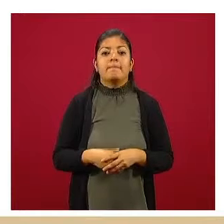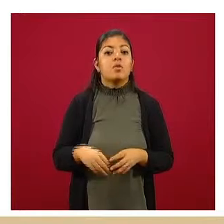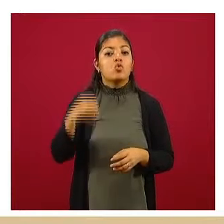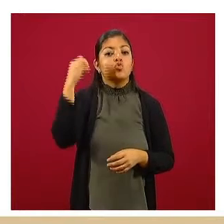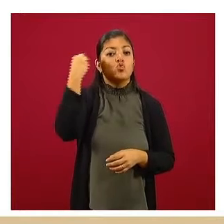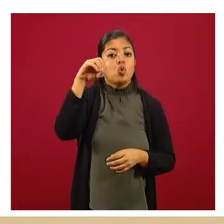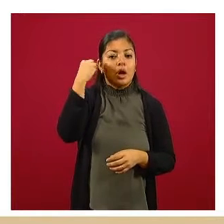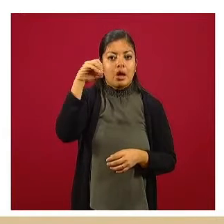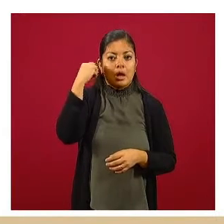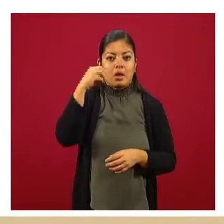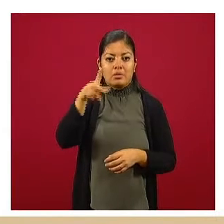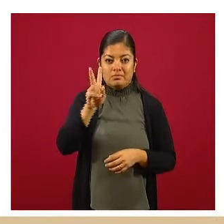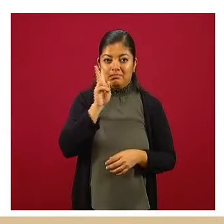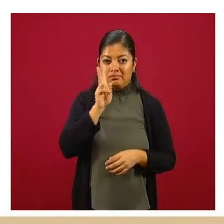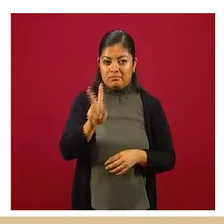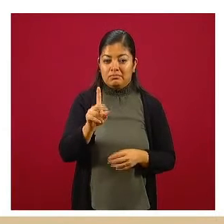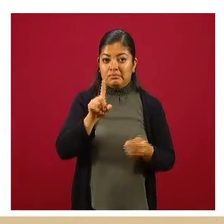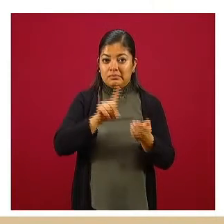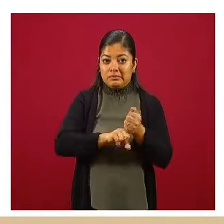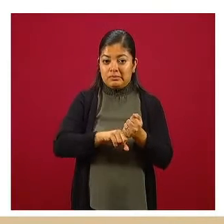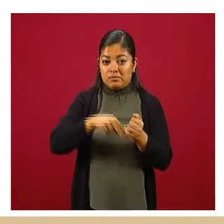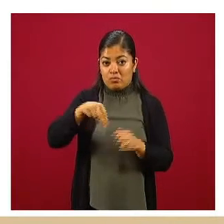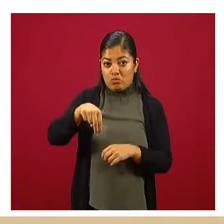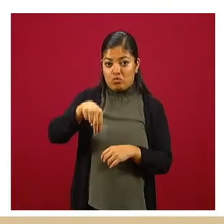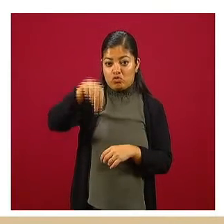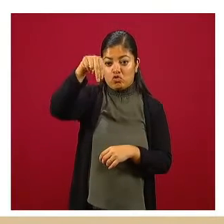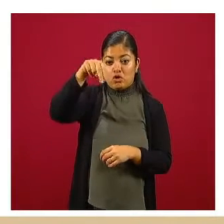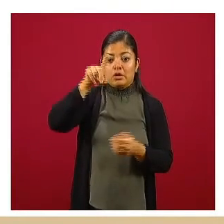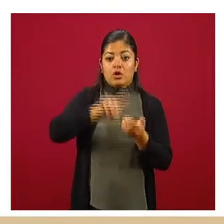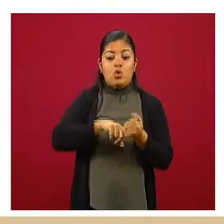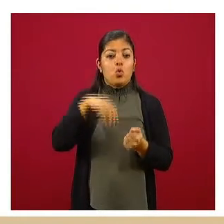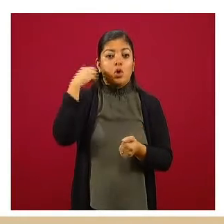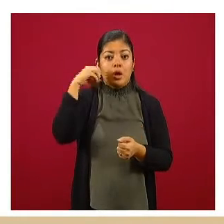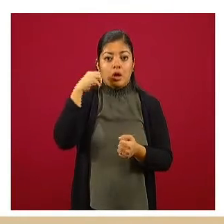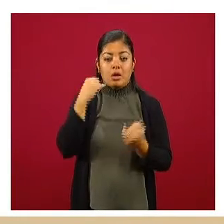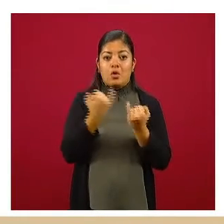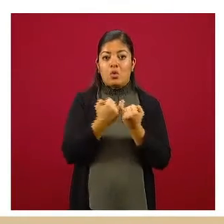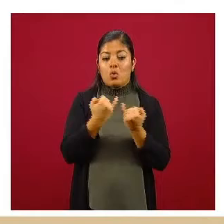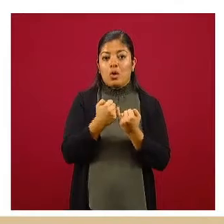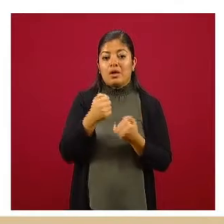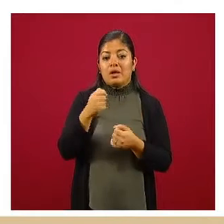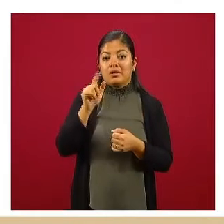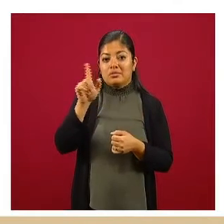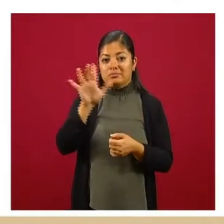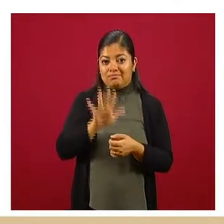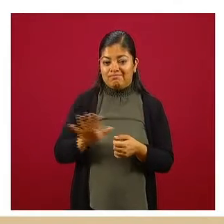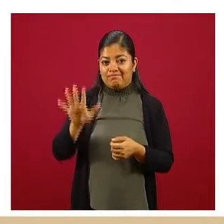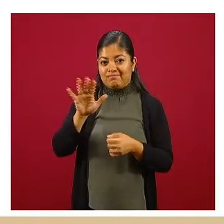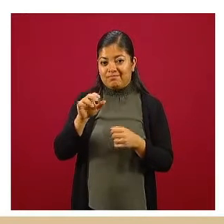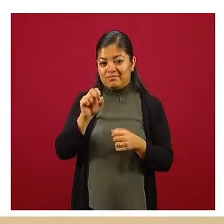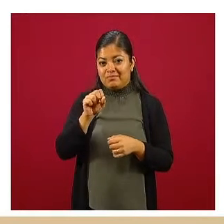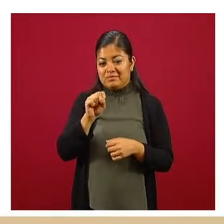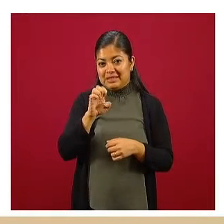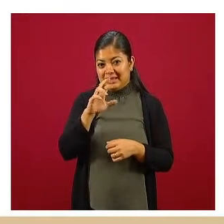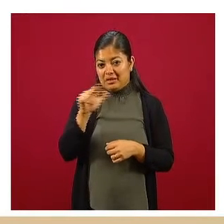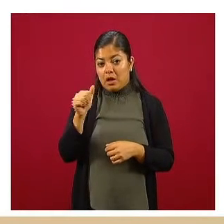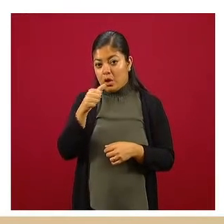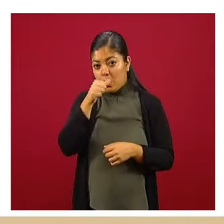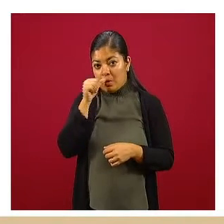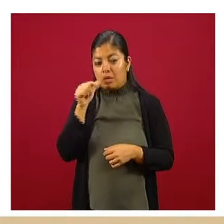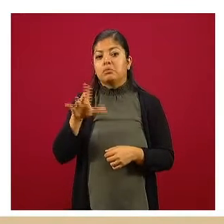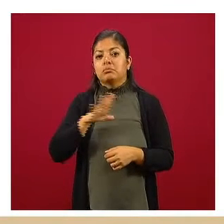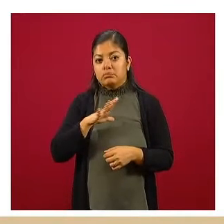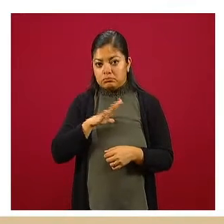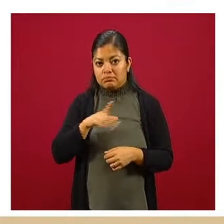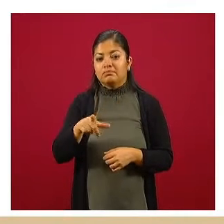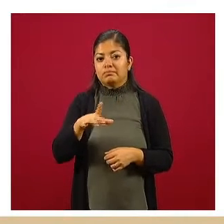Oaxaca es donde claramente, tanto en la Sierra Norte de Oaxaca como en la Sierra Juárez y también hacia la zona de la costa, hay